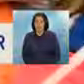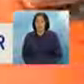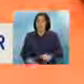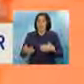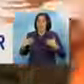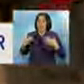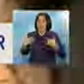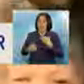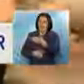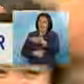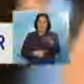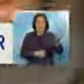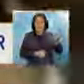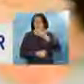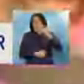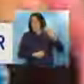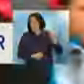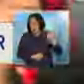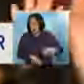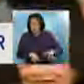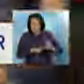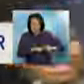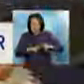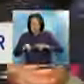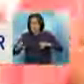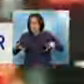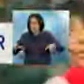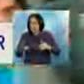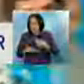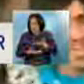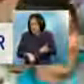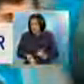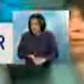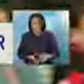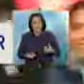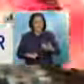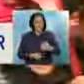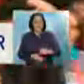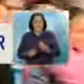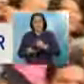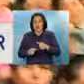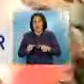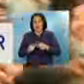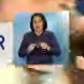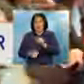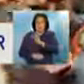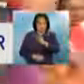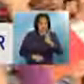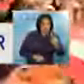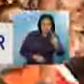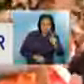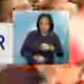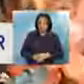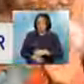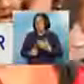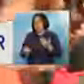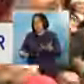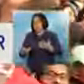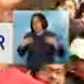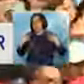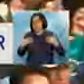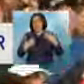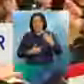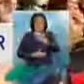Alegre, la verdad, la mejor tribuna que hemos encontrado hasta el momento, la tribuna número 42, la más